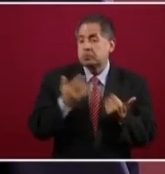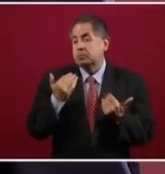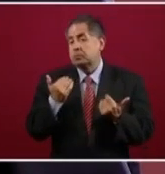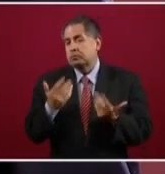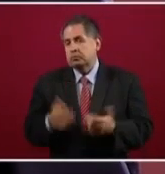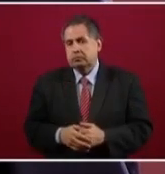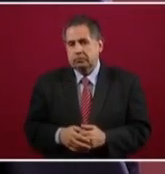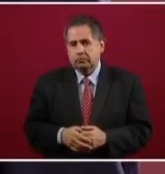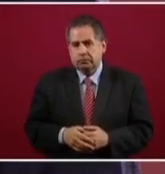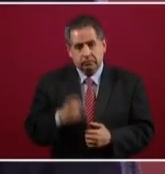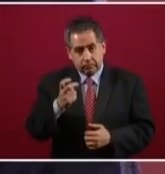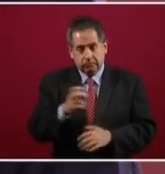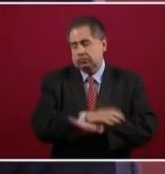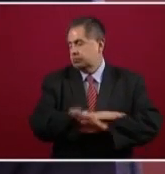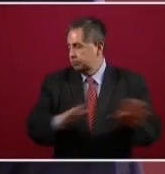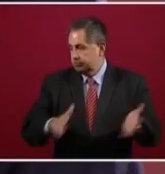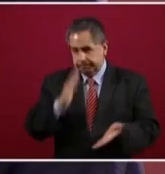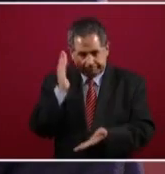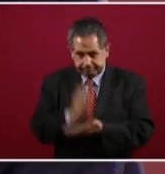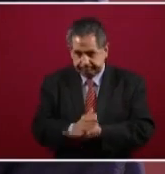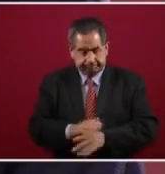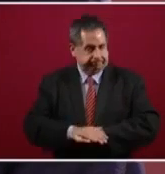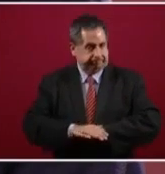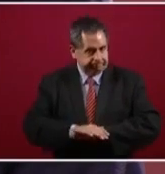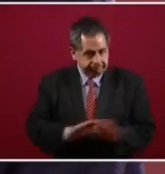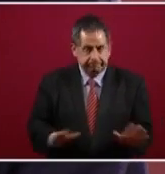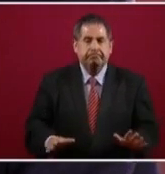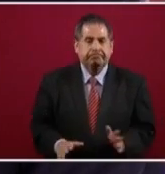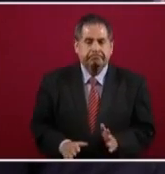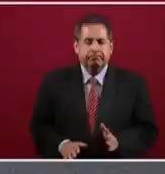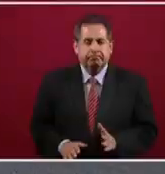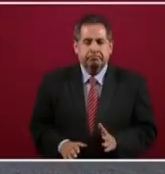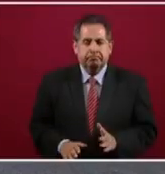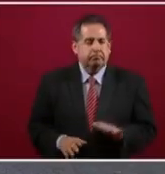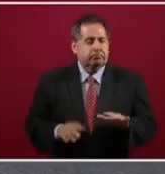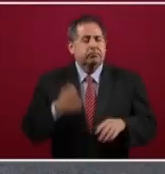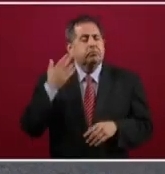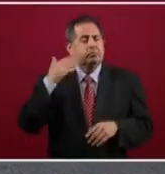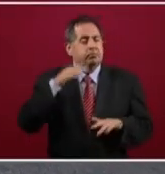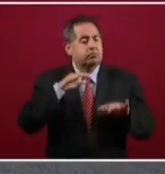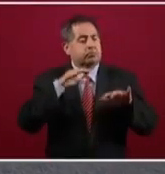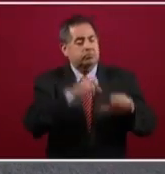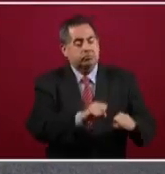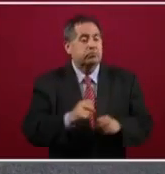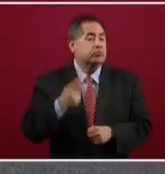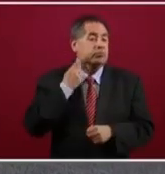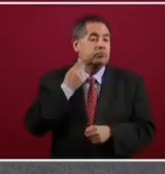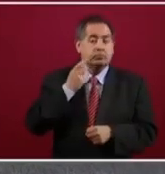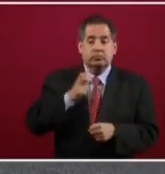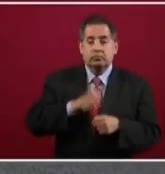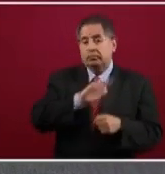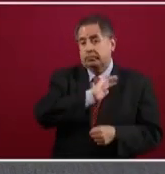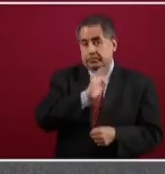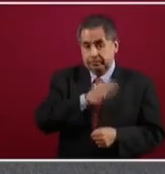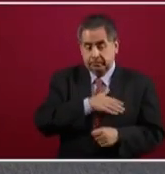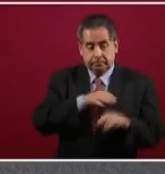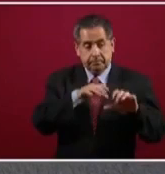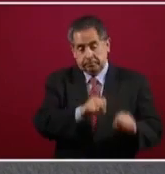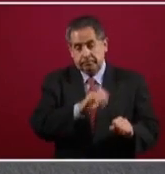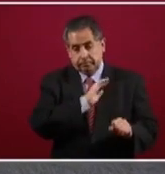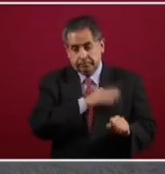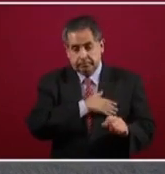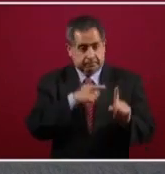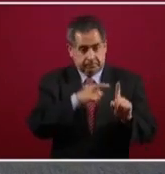Eso ya no existe. Una vez detuvieron a un político en España